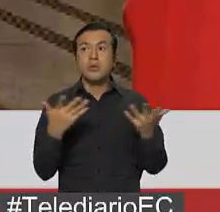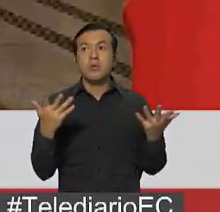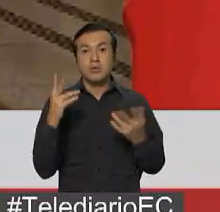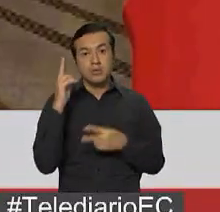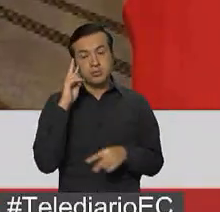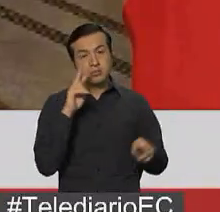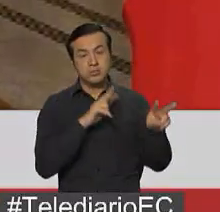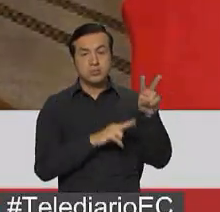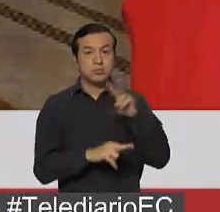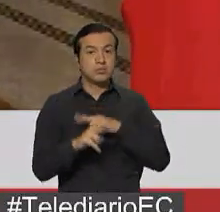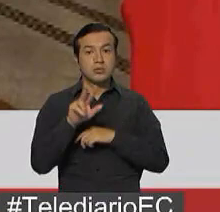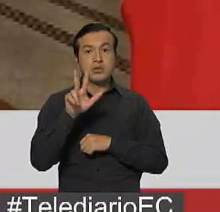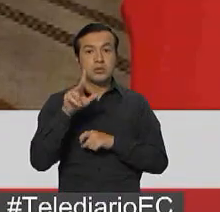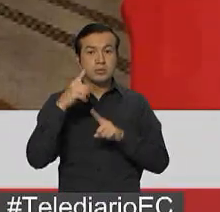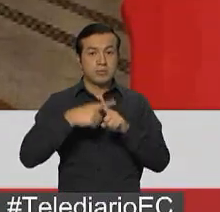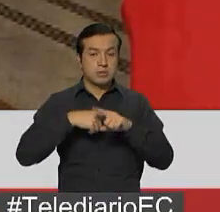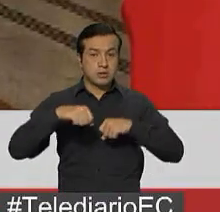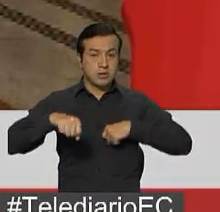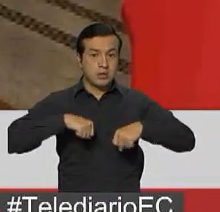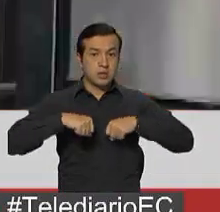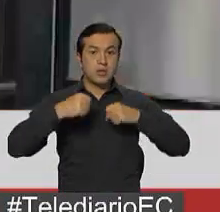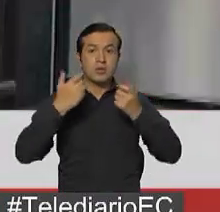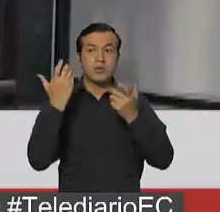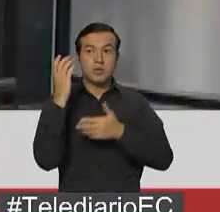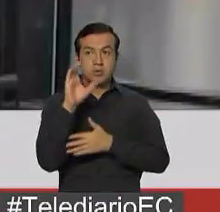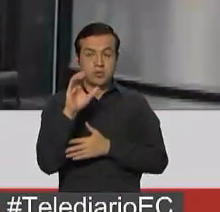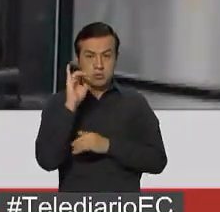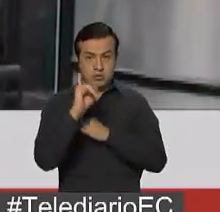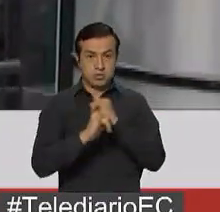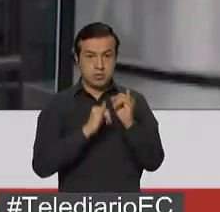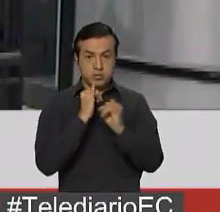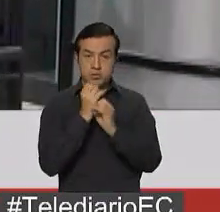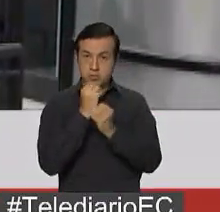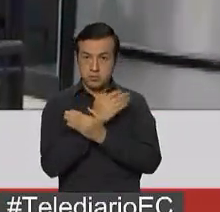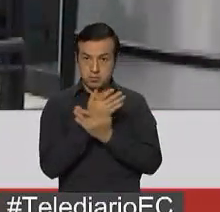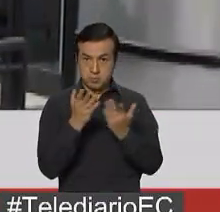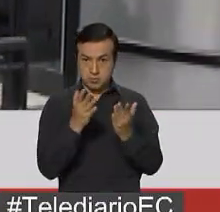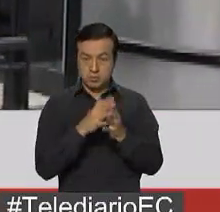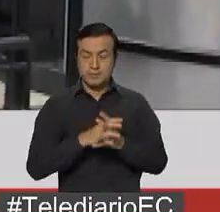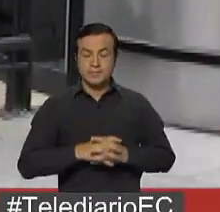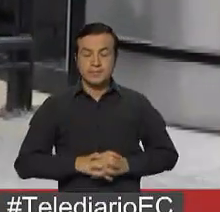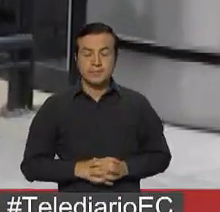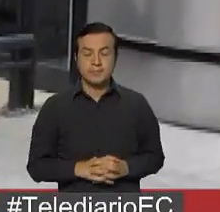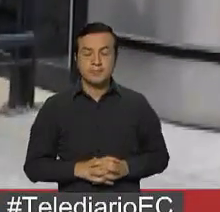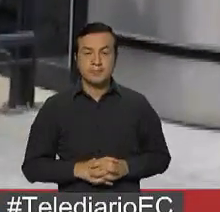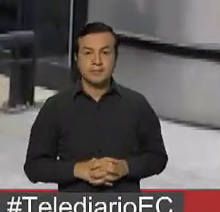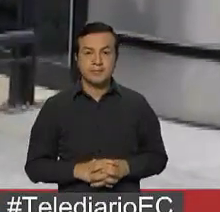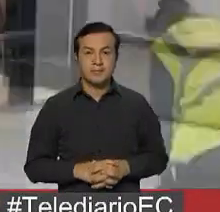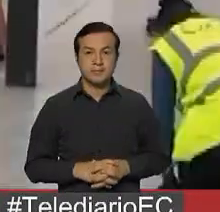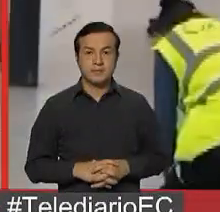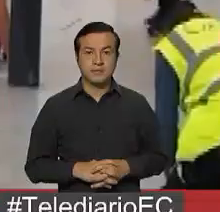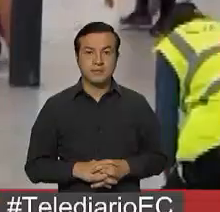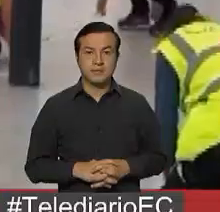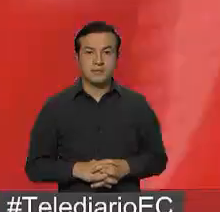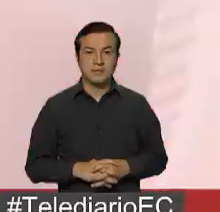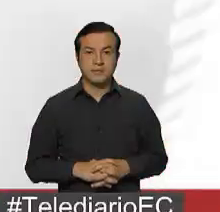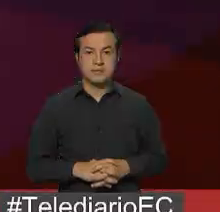estudio publicado el 3 de mayo en una revista internacional fernanda de labastida medios públicos